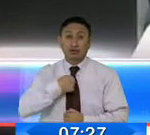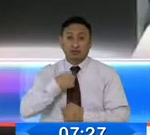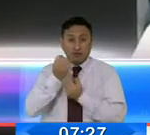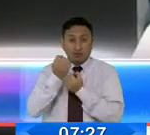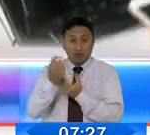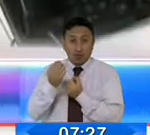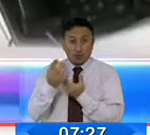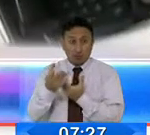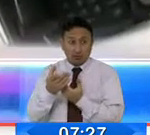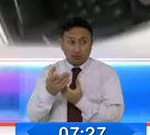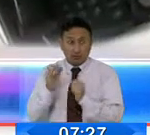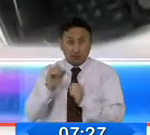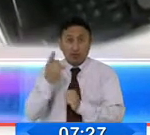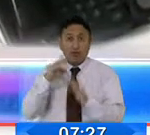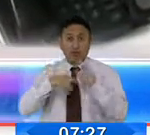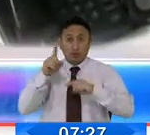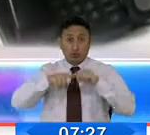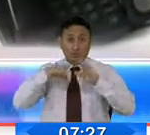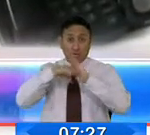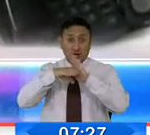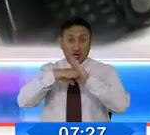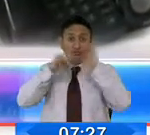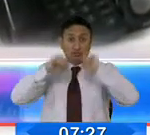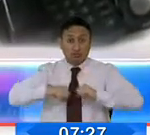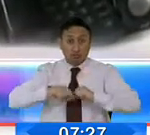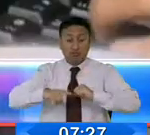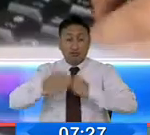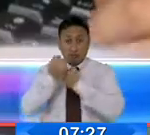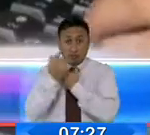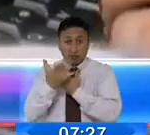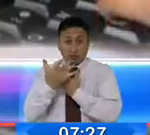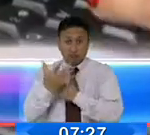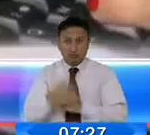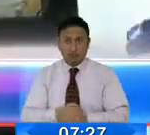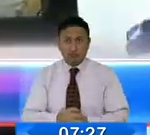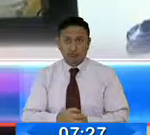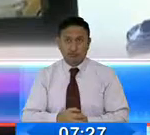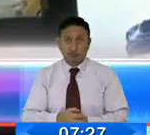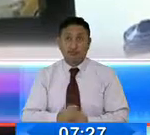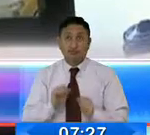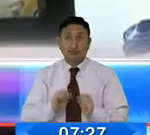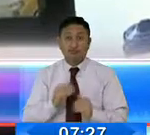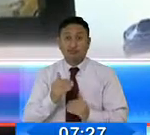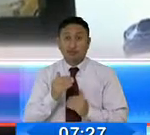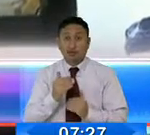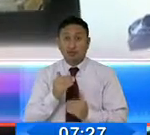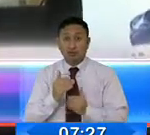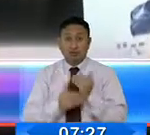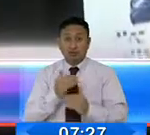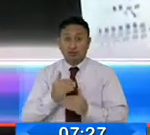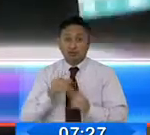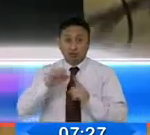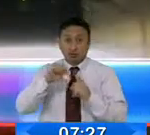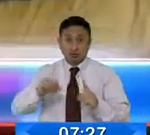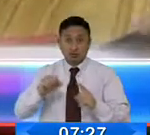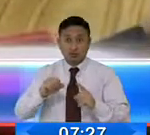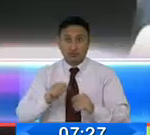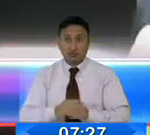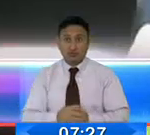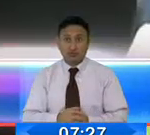entidades financieras, y eso está en proceso de investigación. Y si es que existe un proceso dentro del sistema, puede ser inmediatamente el